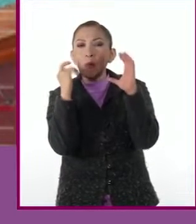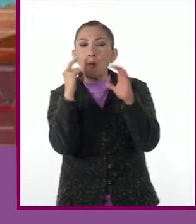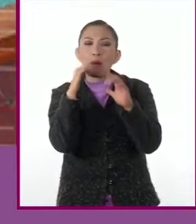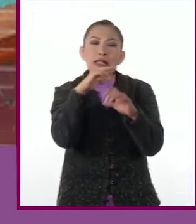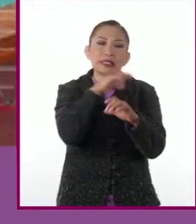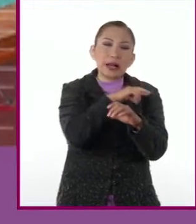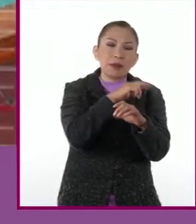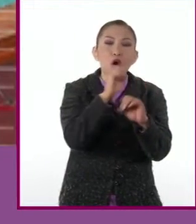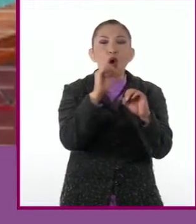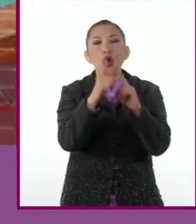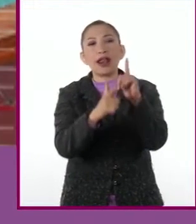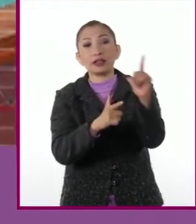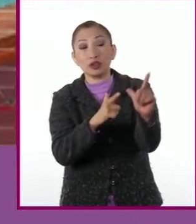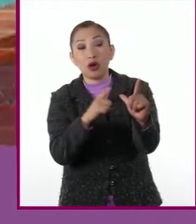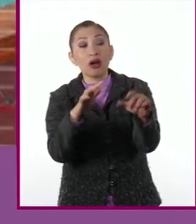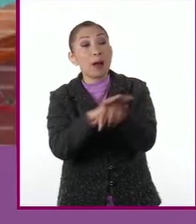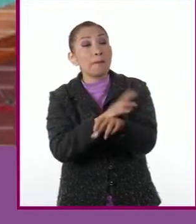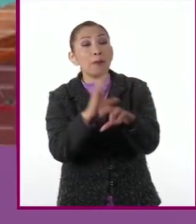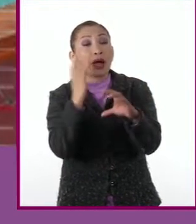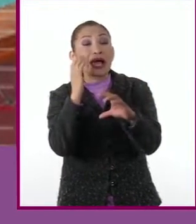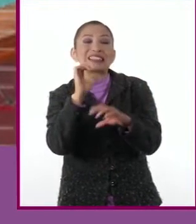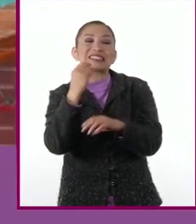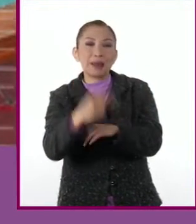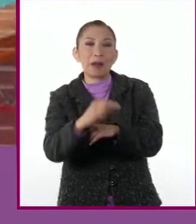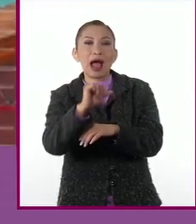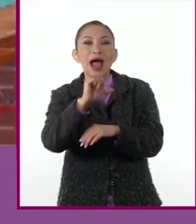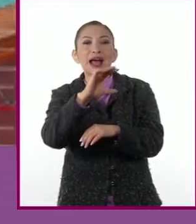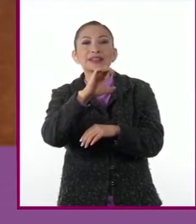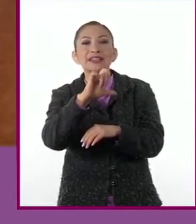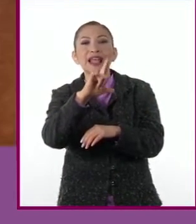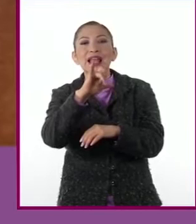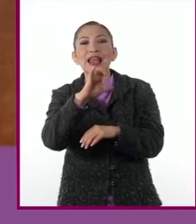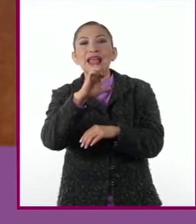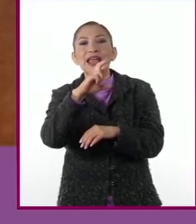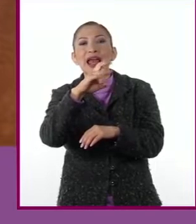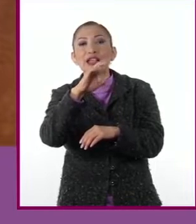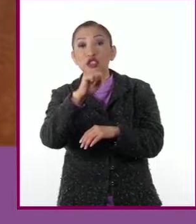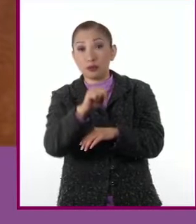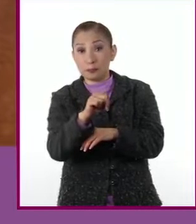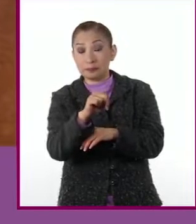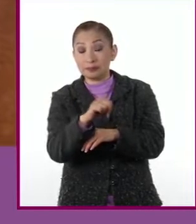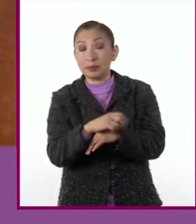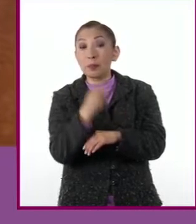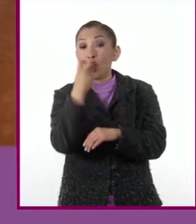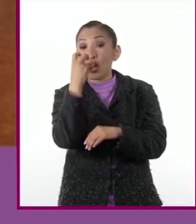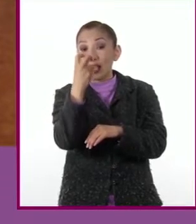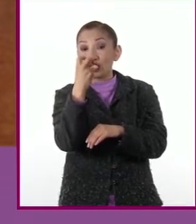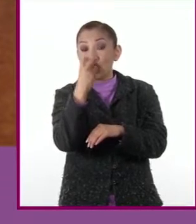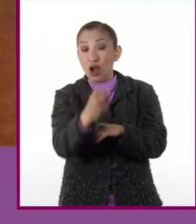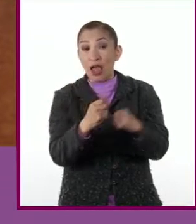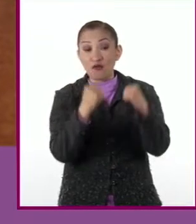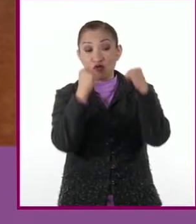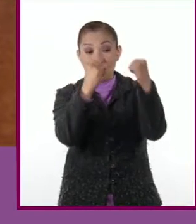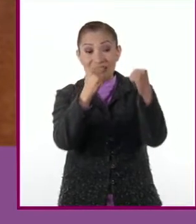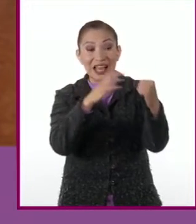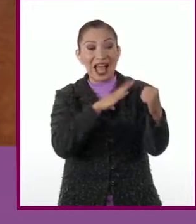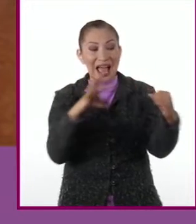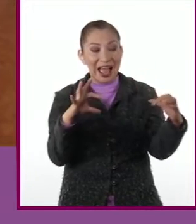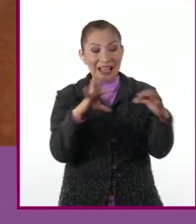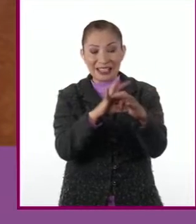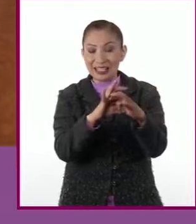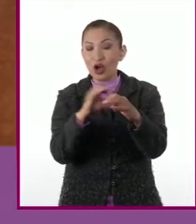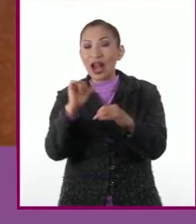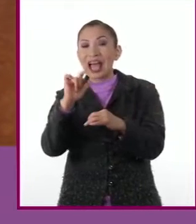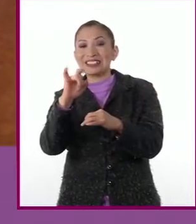y un cambio en la velocidad es una aceleración. De esta forma es como la fuerza se relaciona con